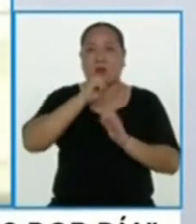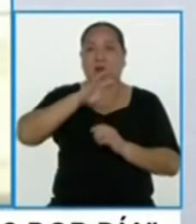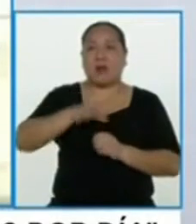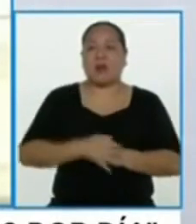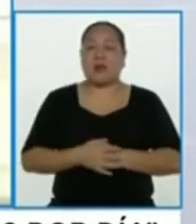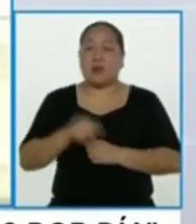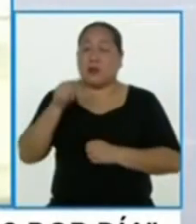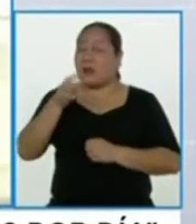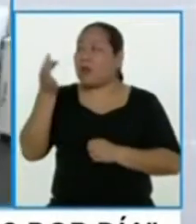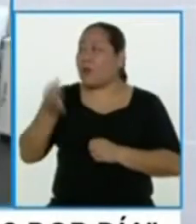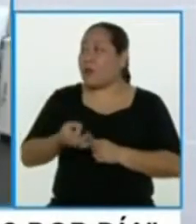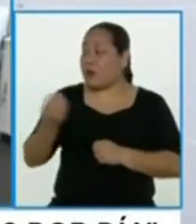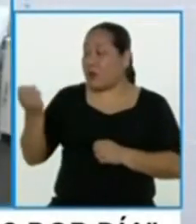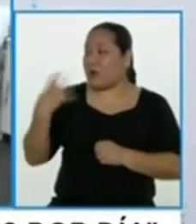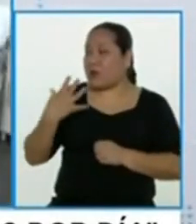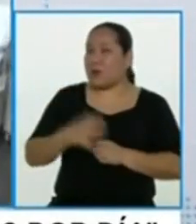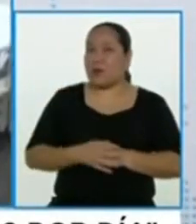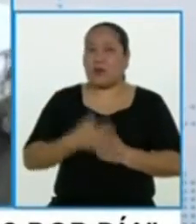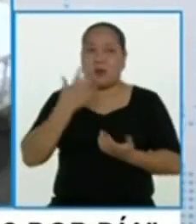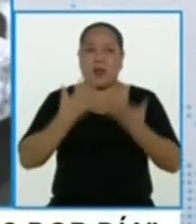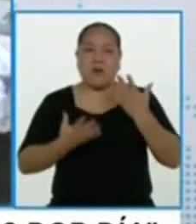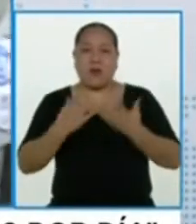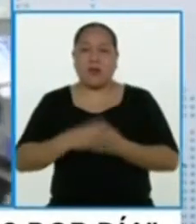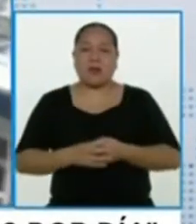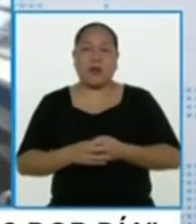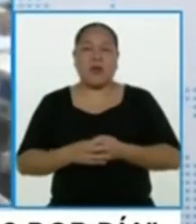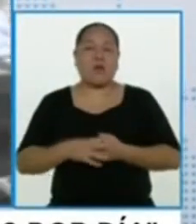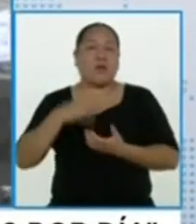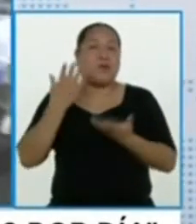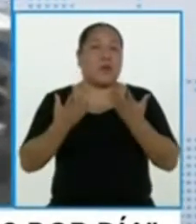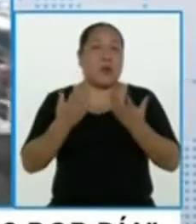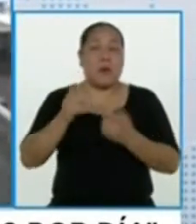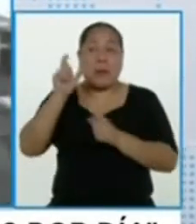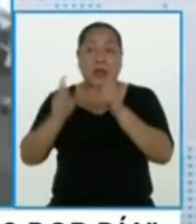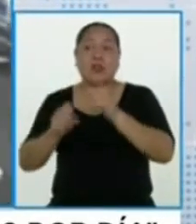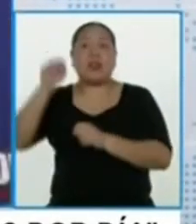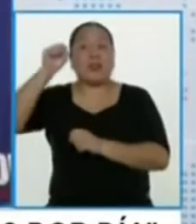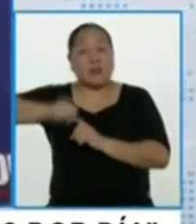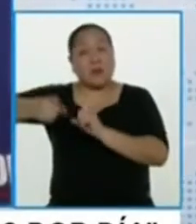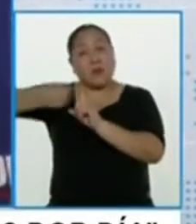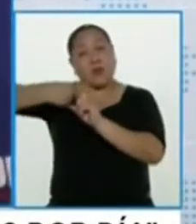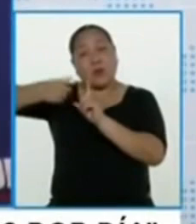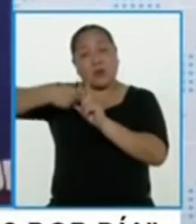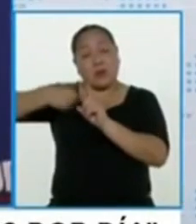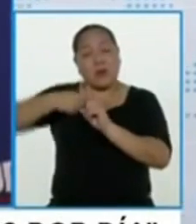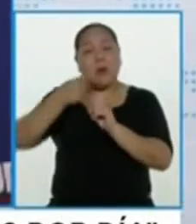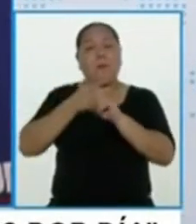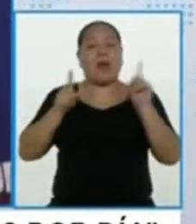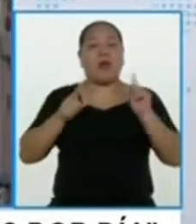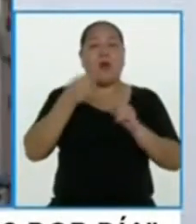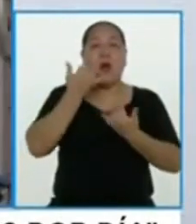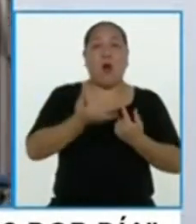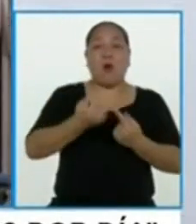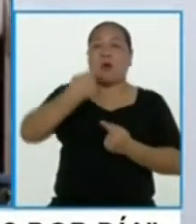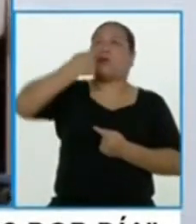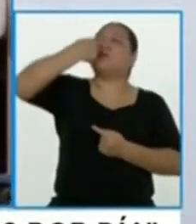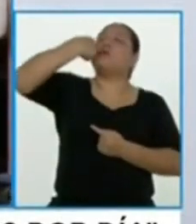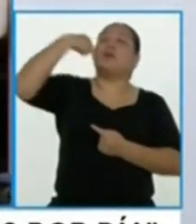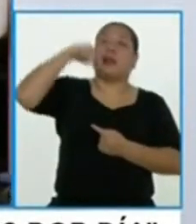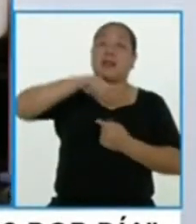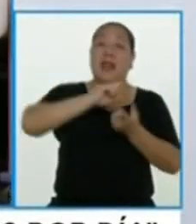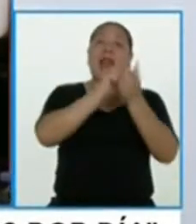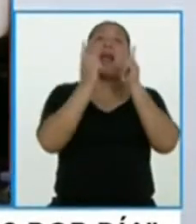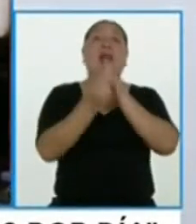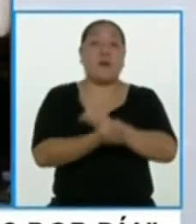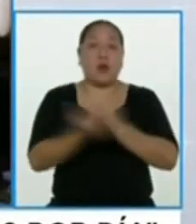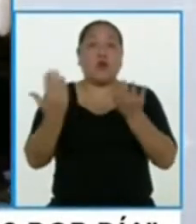dramática realidad de la que usted nos dice. O sea, es posible que tengamos más falsos negativos con las pruebas moleculares y de antígeno por esta variación del virus,